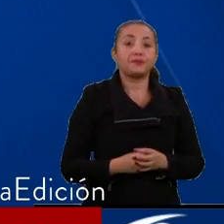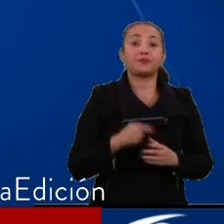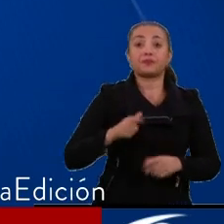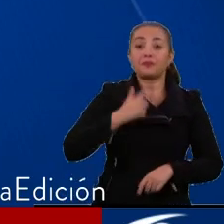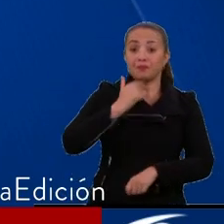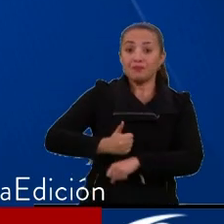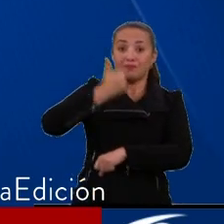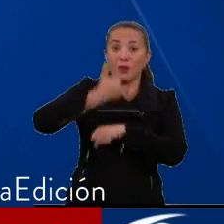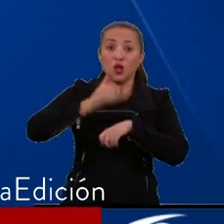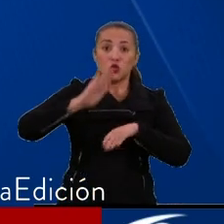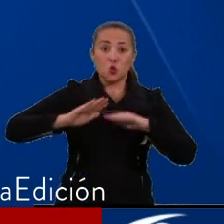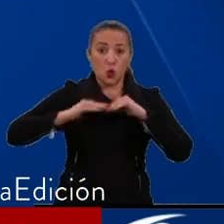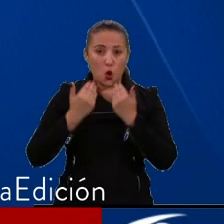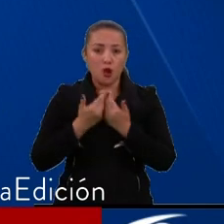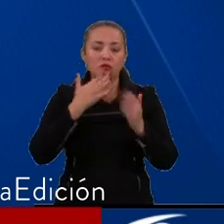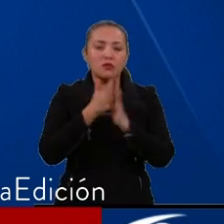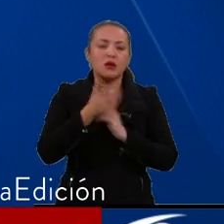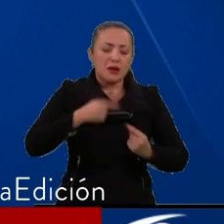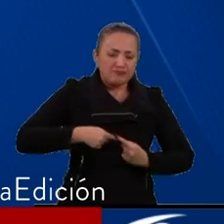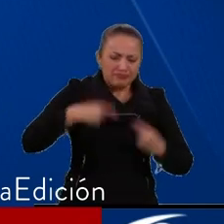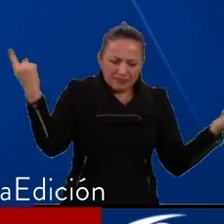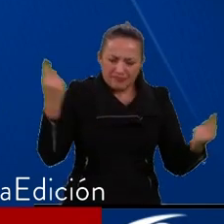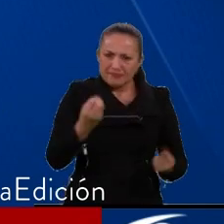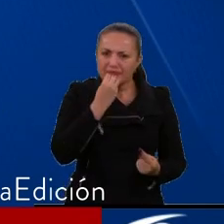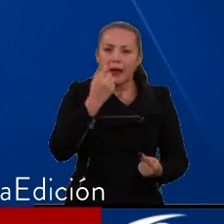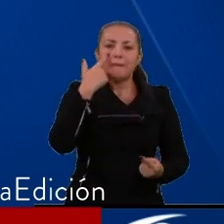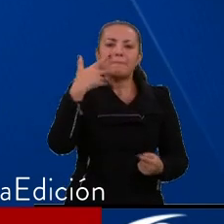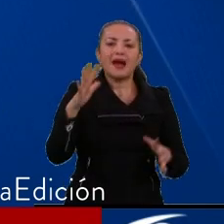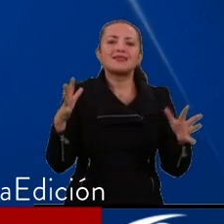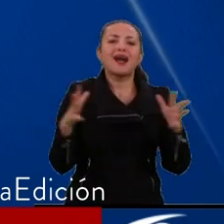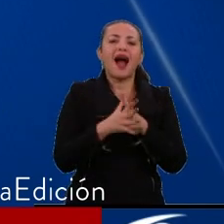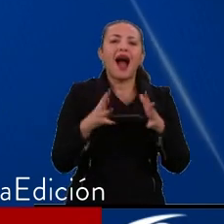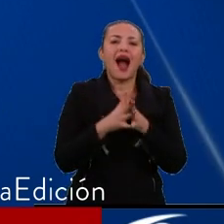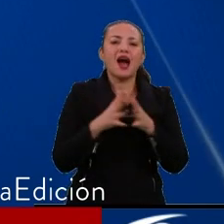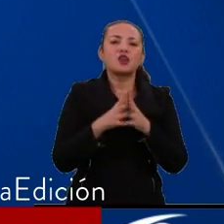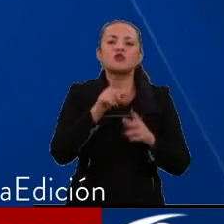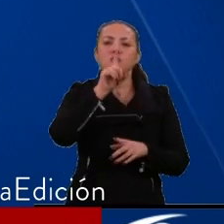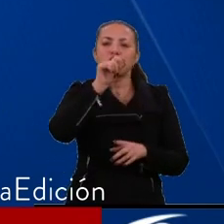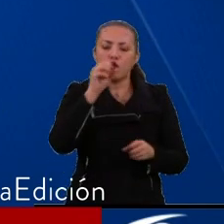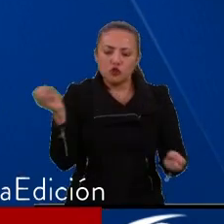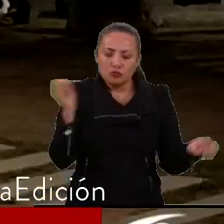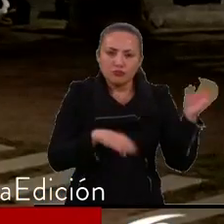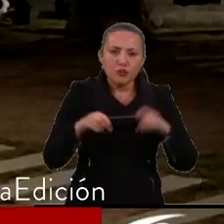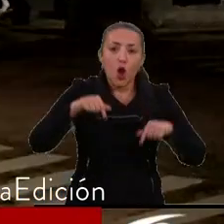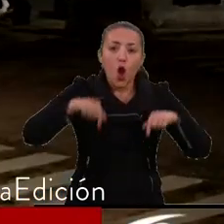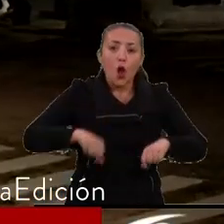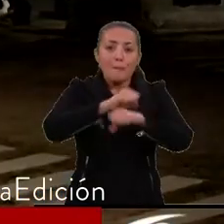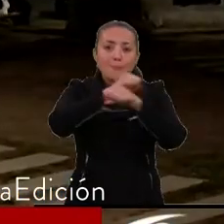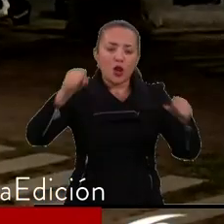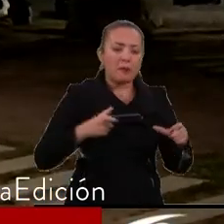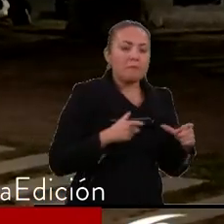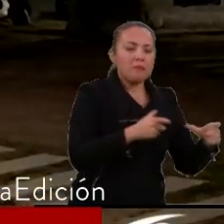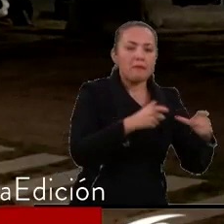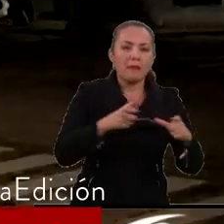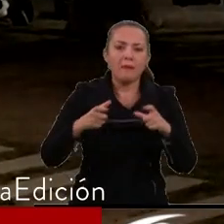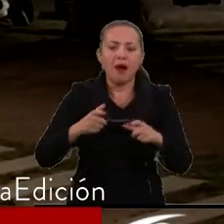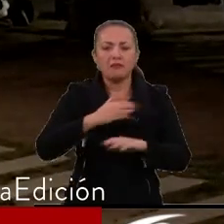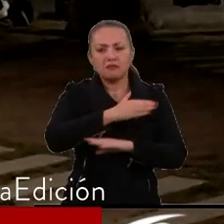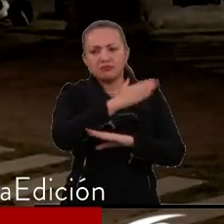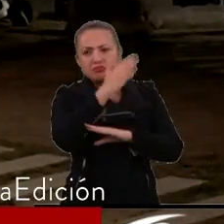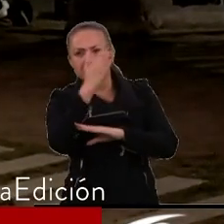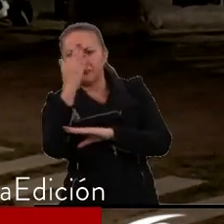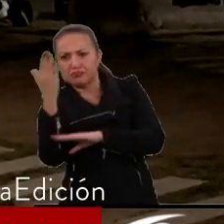institución educativa, la intoxicación se habría dado con un arroz con pollo que ingirieron en la mañana de hoy. Y en entrada a la tarde